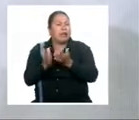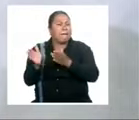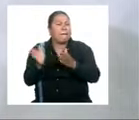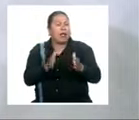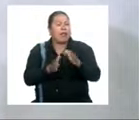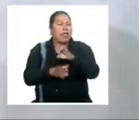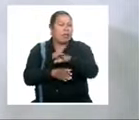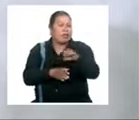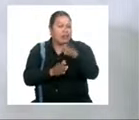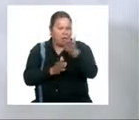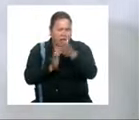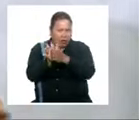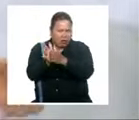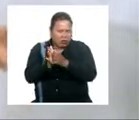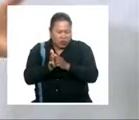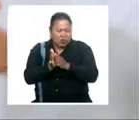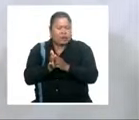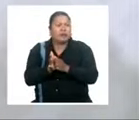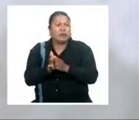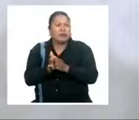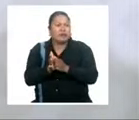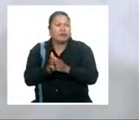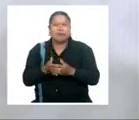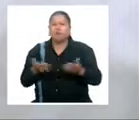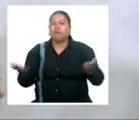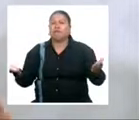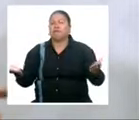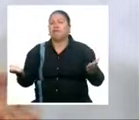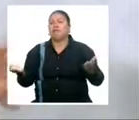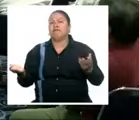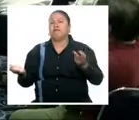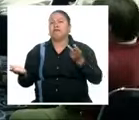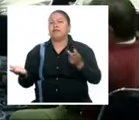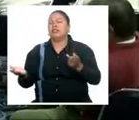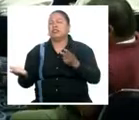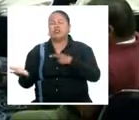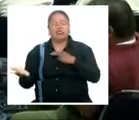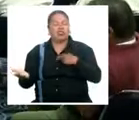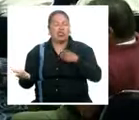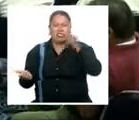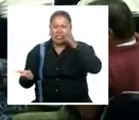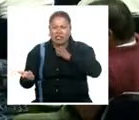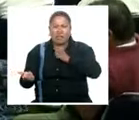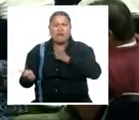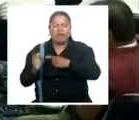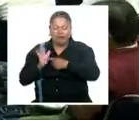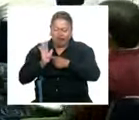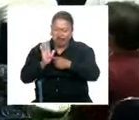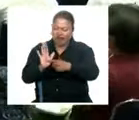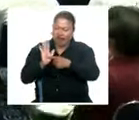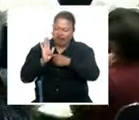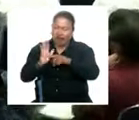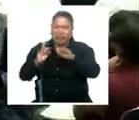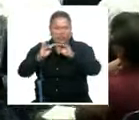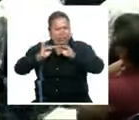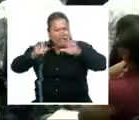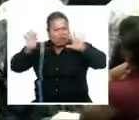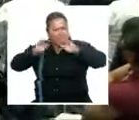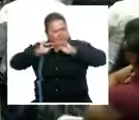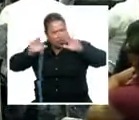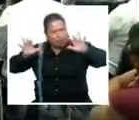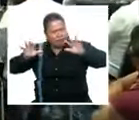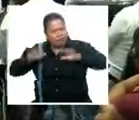de austeridad y vamos a hacer siempre transparente nuestro